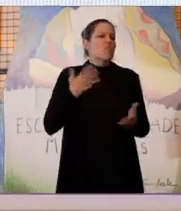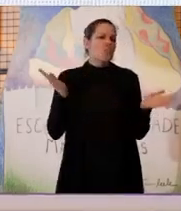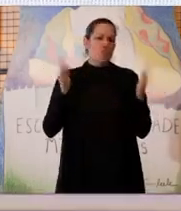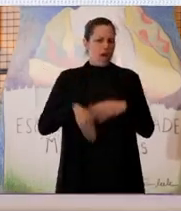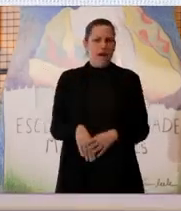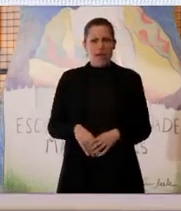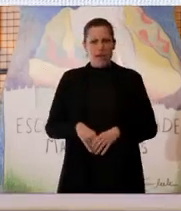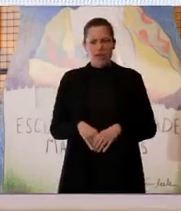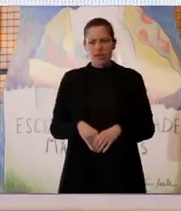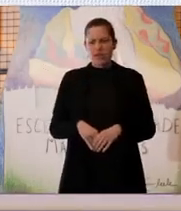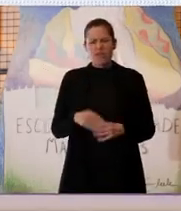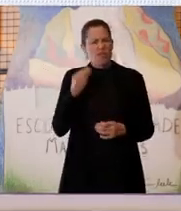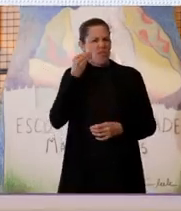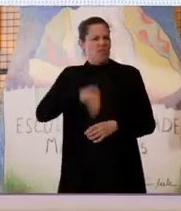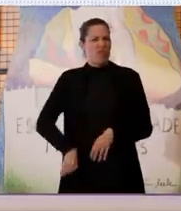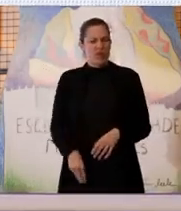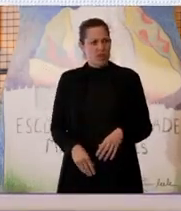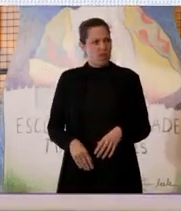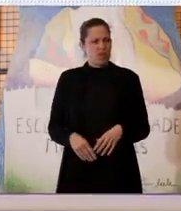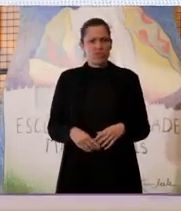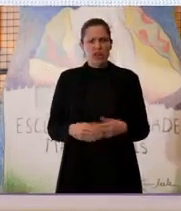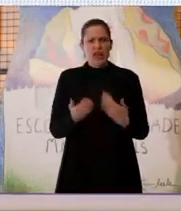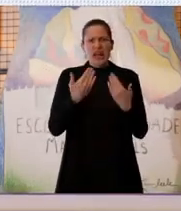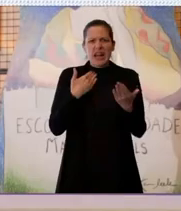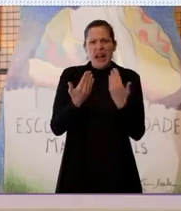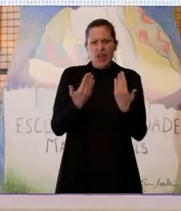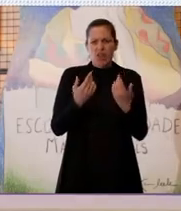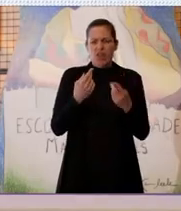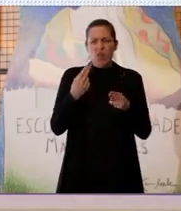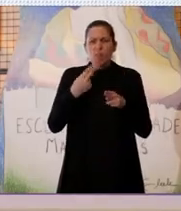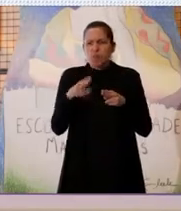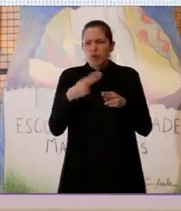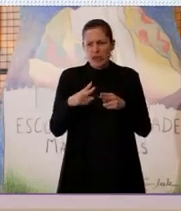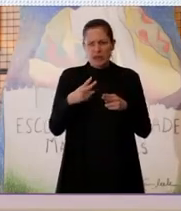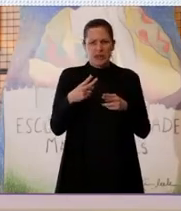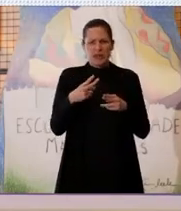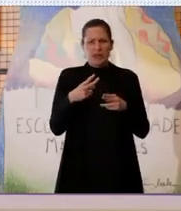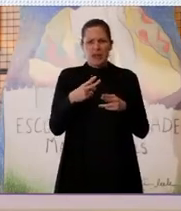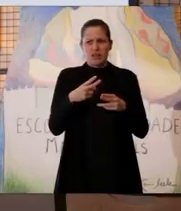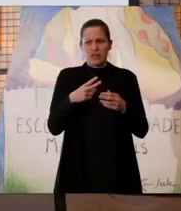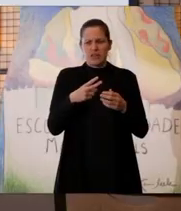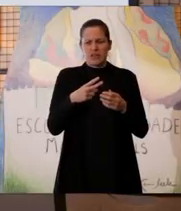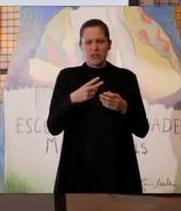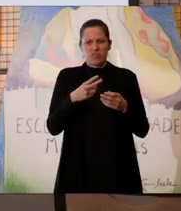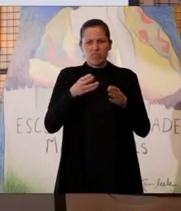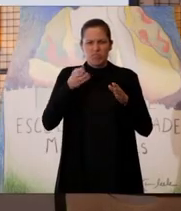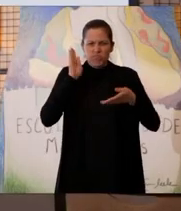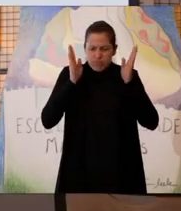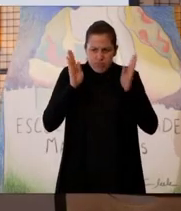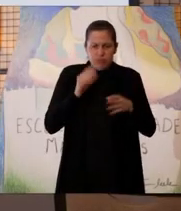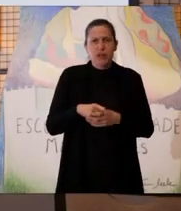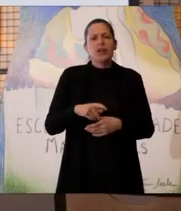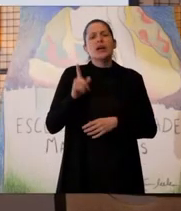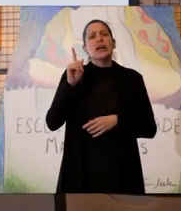las relaciones políticas son más virulentas que en otro tiempo pero creo que además el machismo ha encontrado